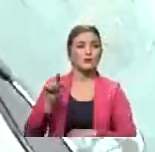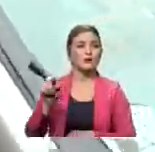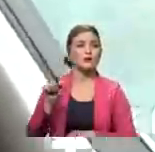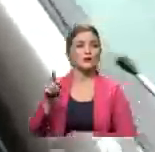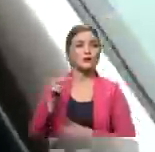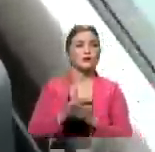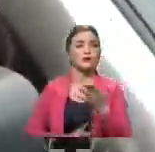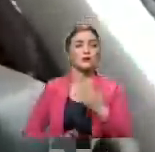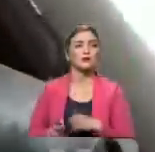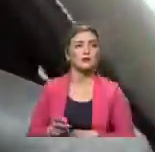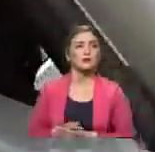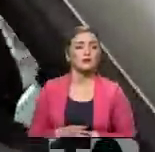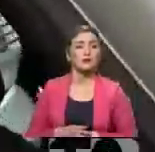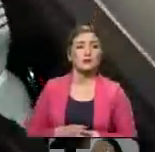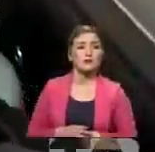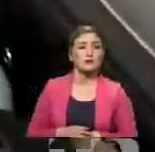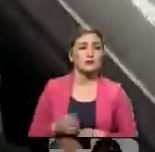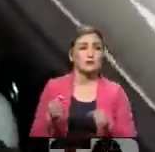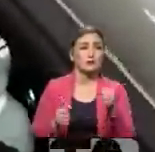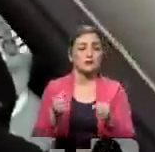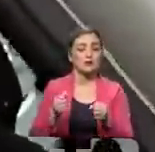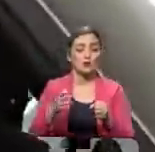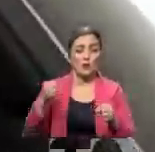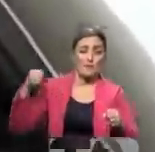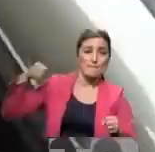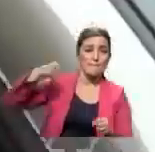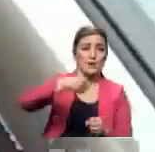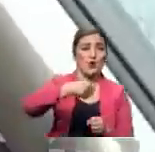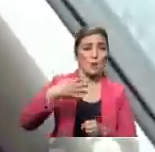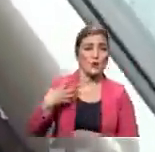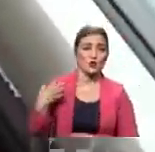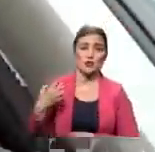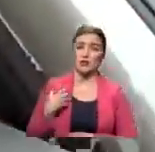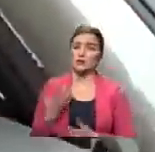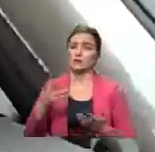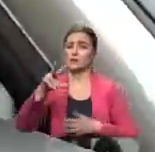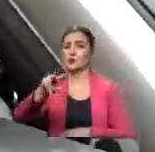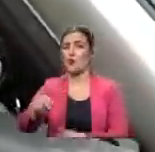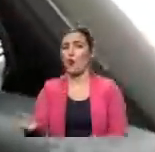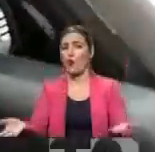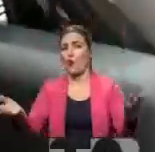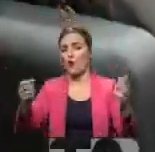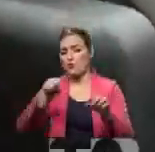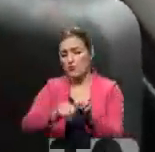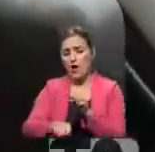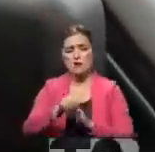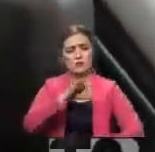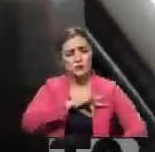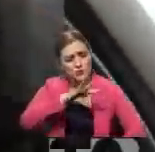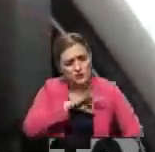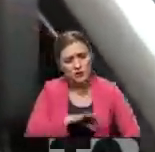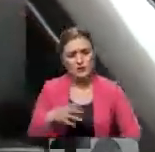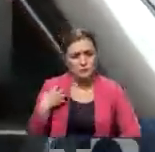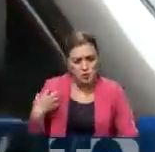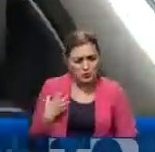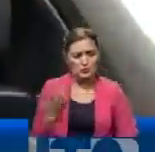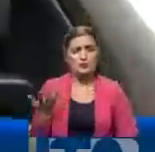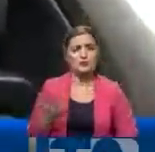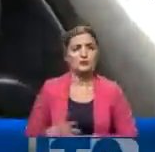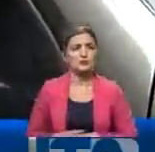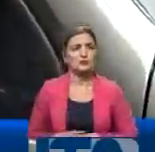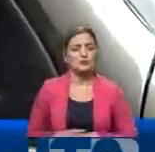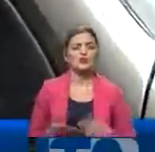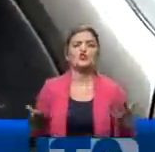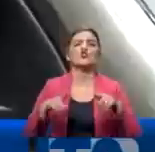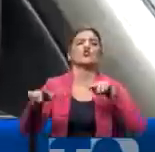señor? Cuénteme. Me rompieron el parabrisas, pero esa no es forma de protestar. Debemos de tener conciencia para protestar, miren.